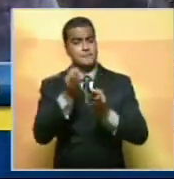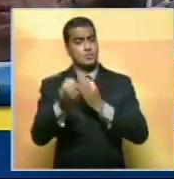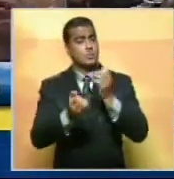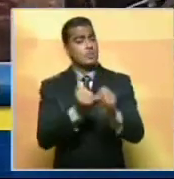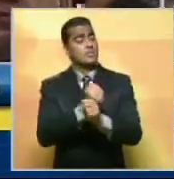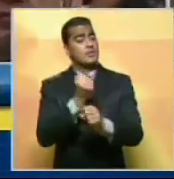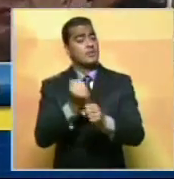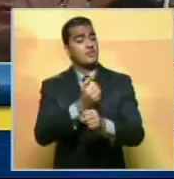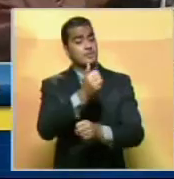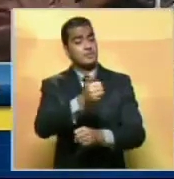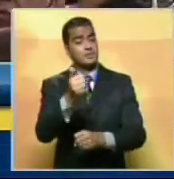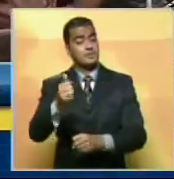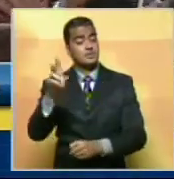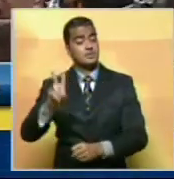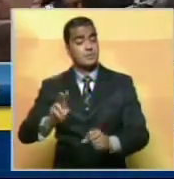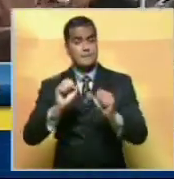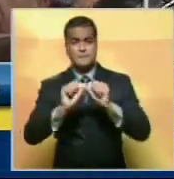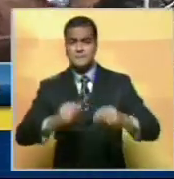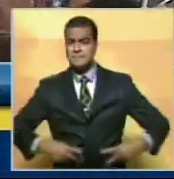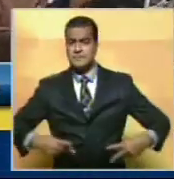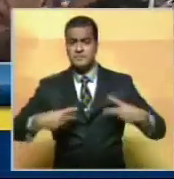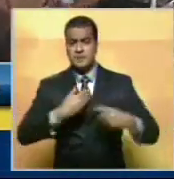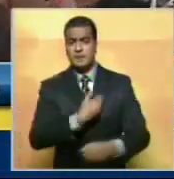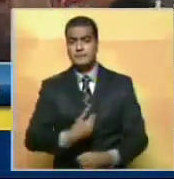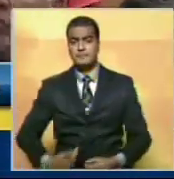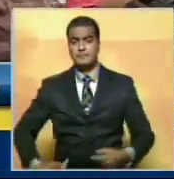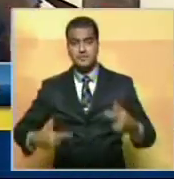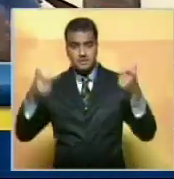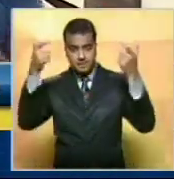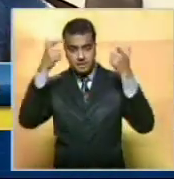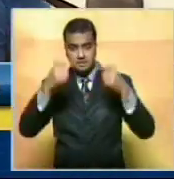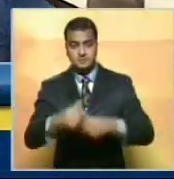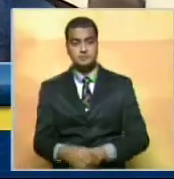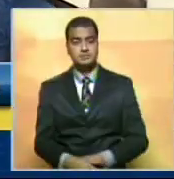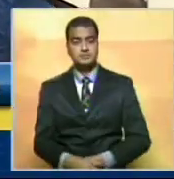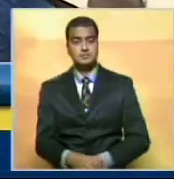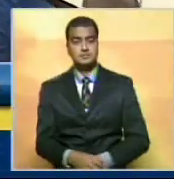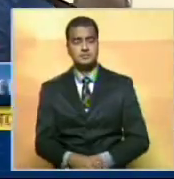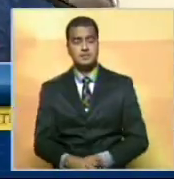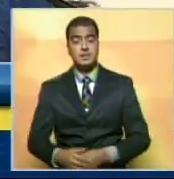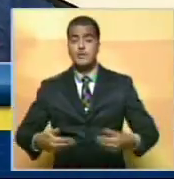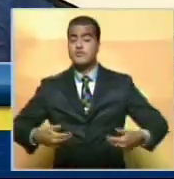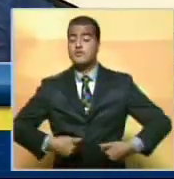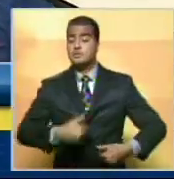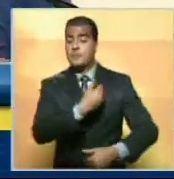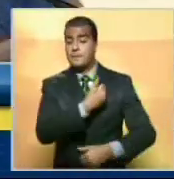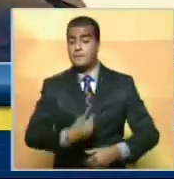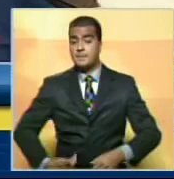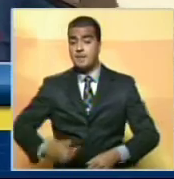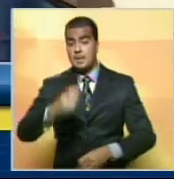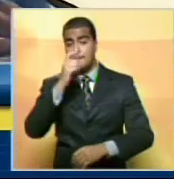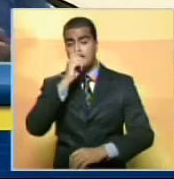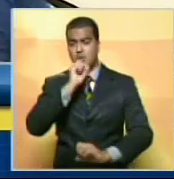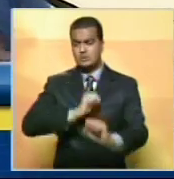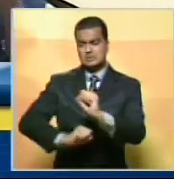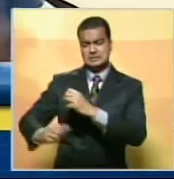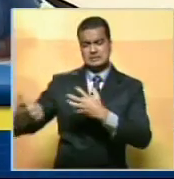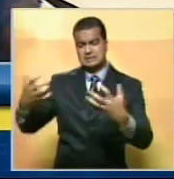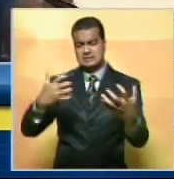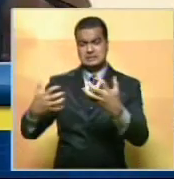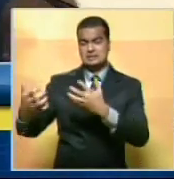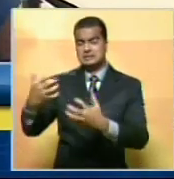trabajo de cada venezolano mantener vivo al presidente Chávez. La lucha de Maduro contra esta